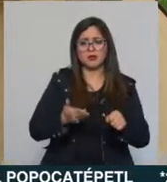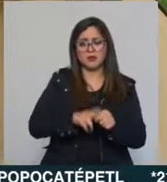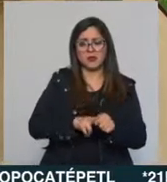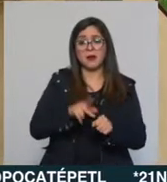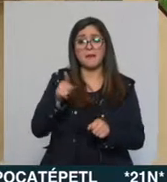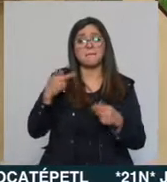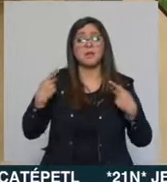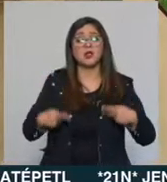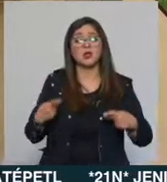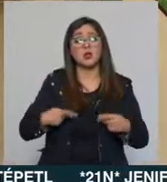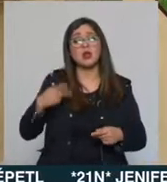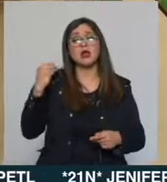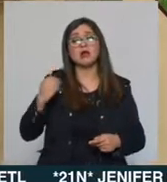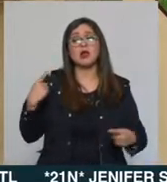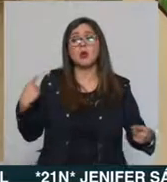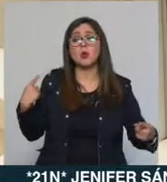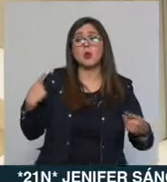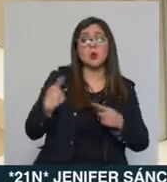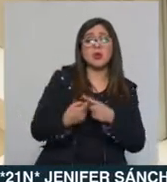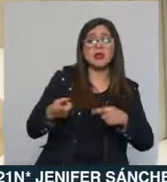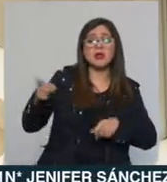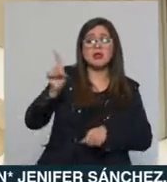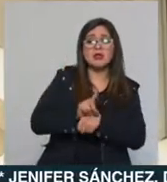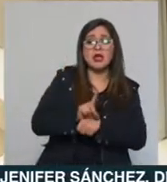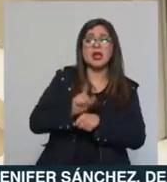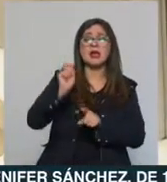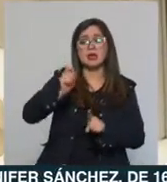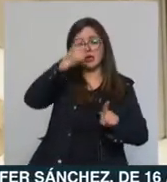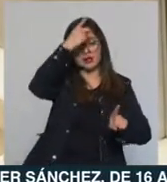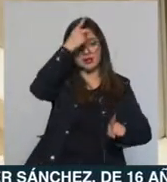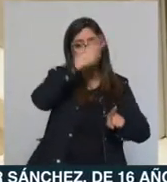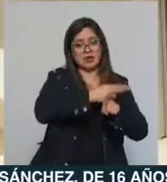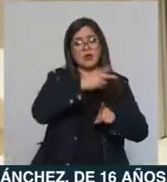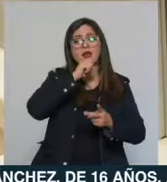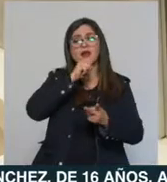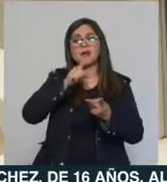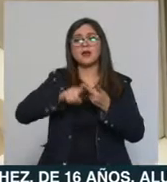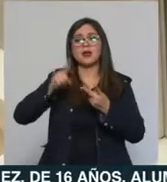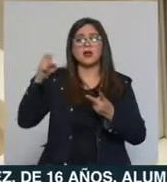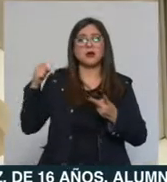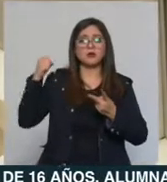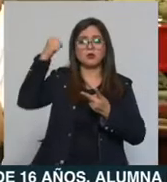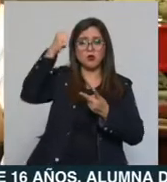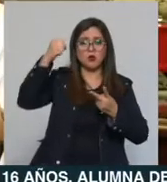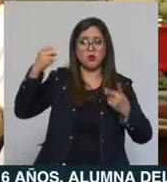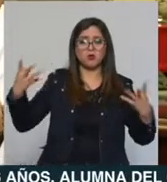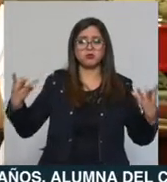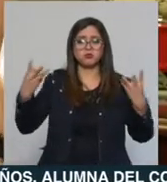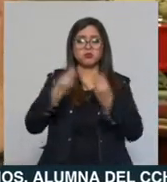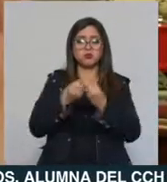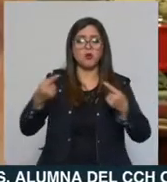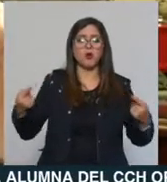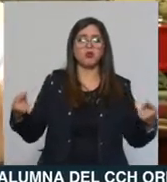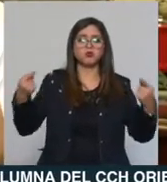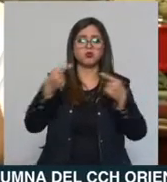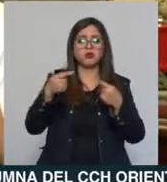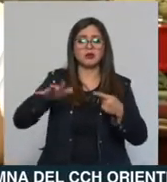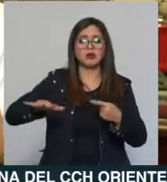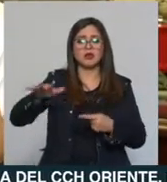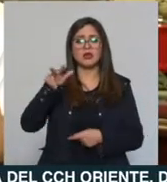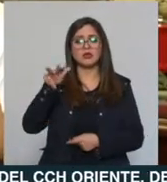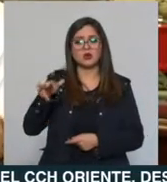agradecidos que después de varios días de conflicto entre la directora de la clínica Condesa, Andrea González, y el líder sindical de la sección